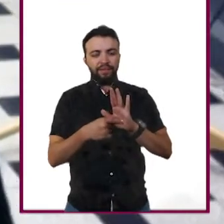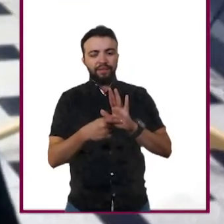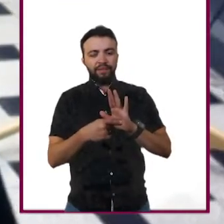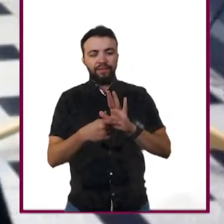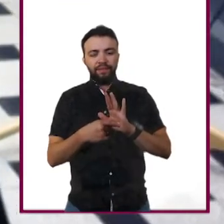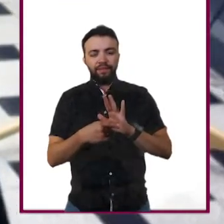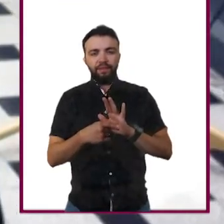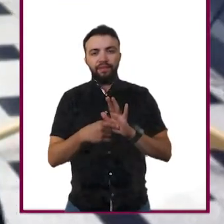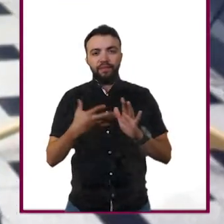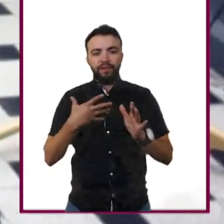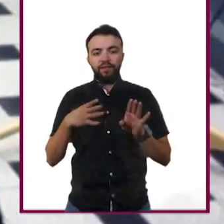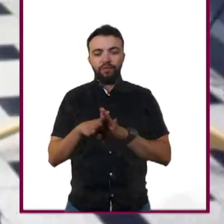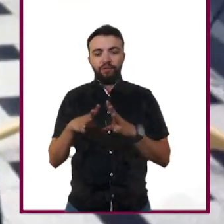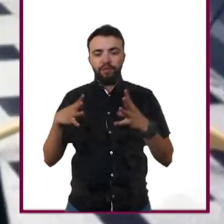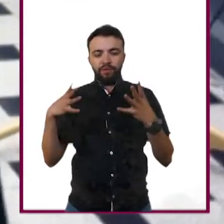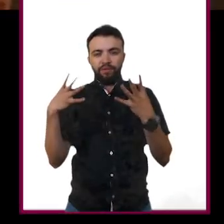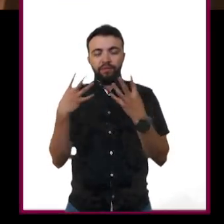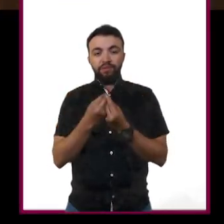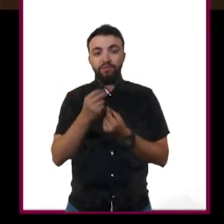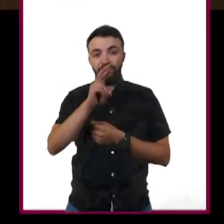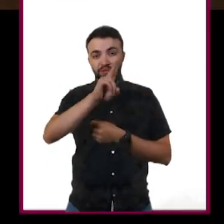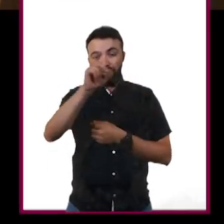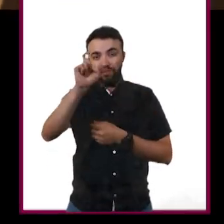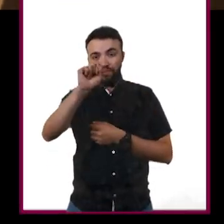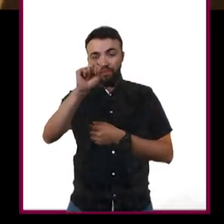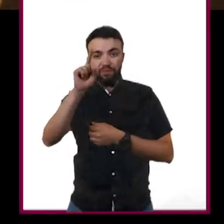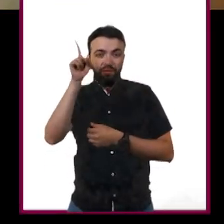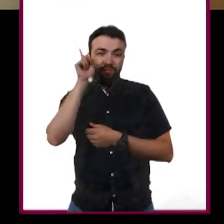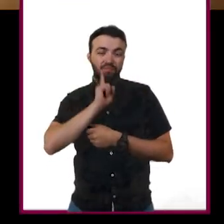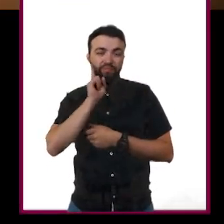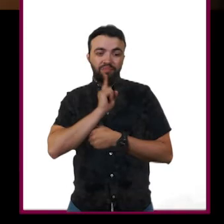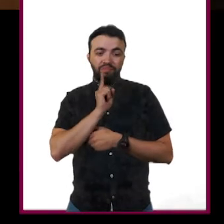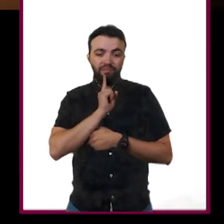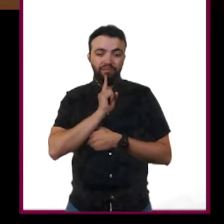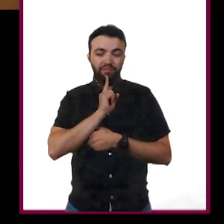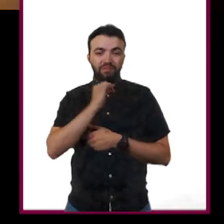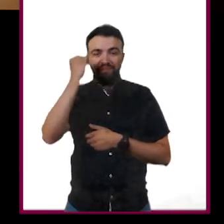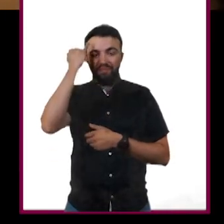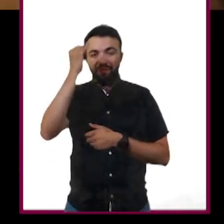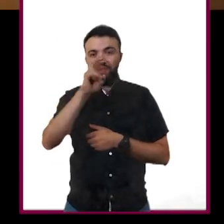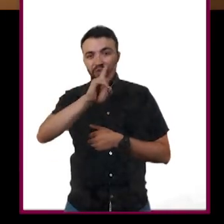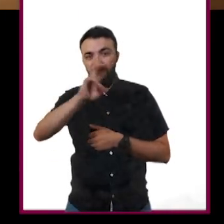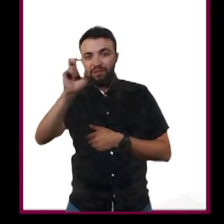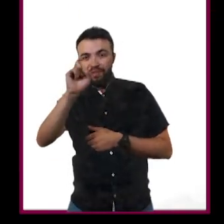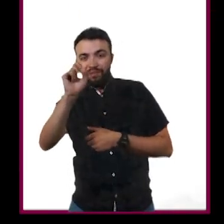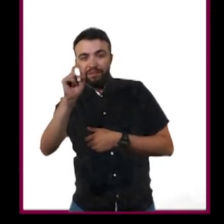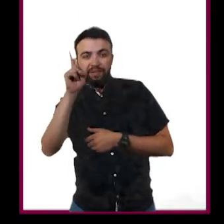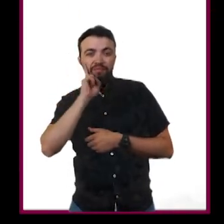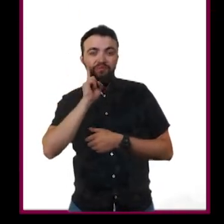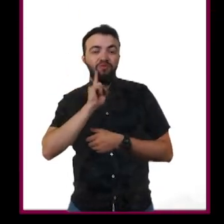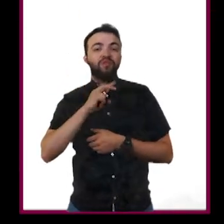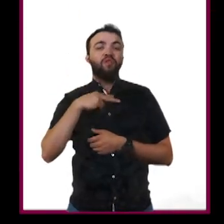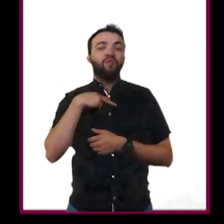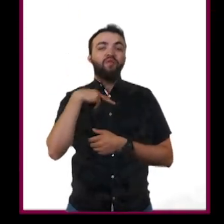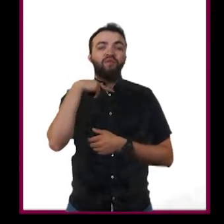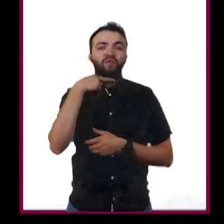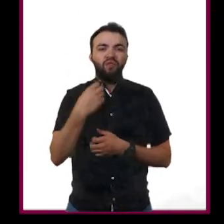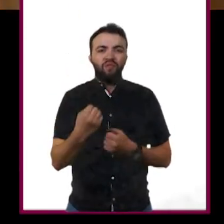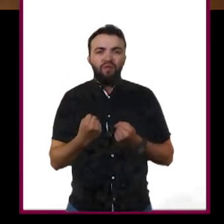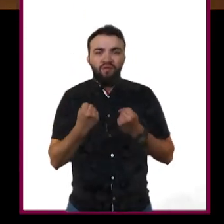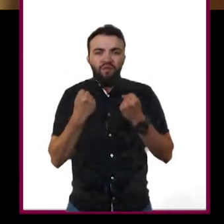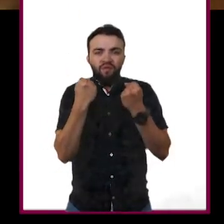se hizo una suma de, en este caso fueron 220 mujeres, entonces son 220 voces poderosas que hacen